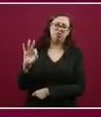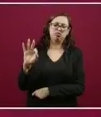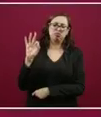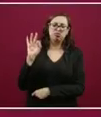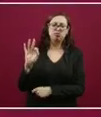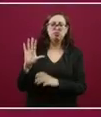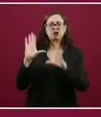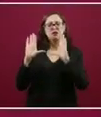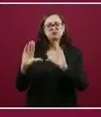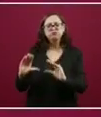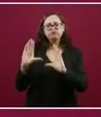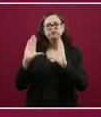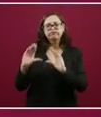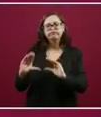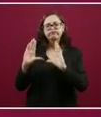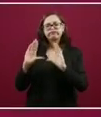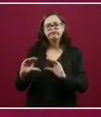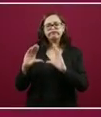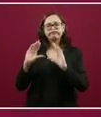de una política